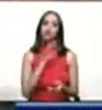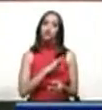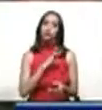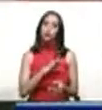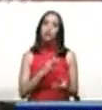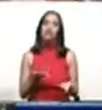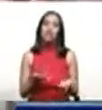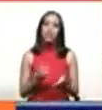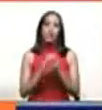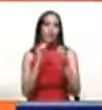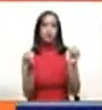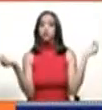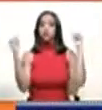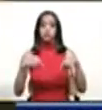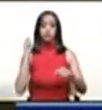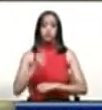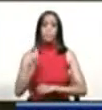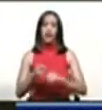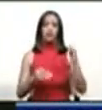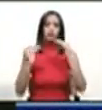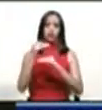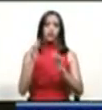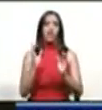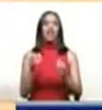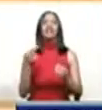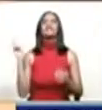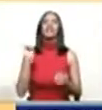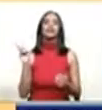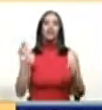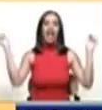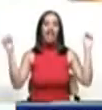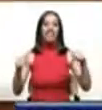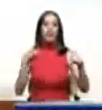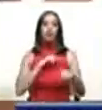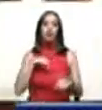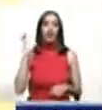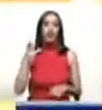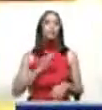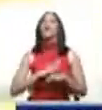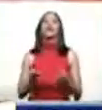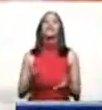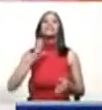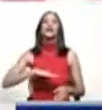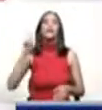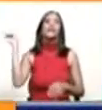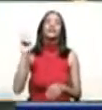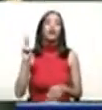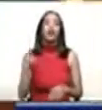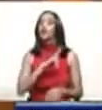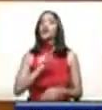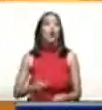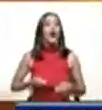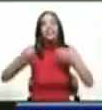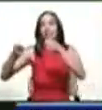en los tribunales de la República Bolivariana de Venezuela, aquí en nuestro país, porque estamos en Venezuela, no entregamos la